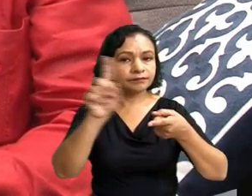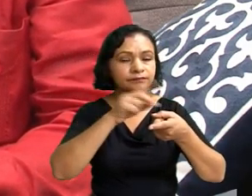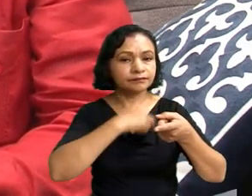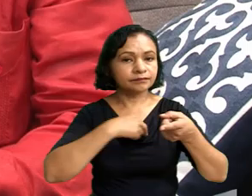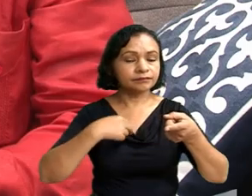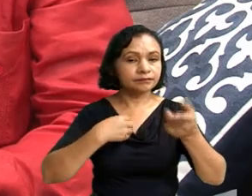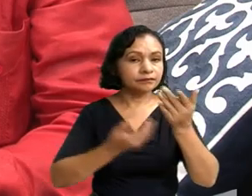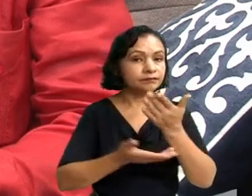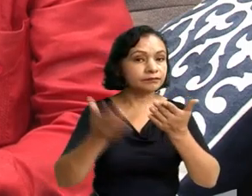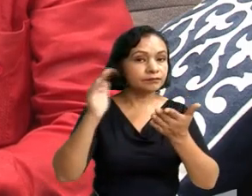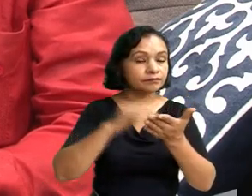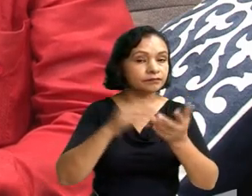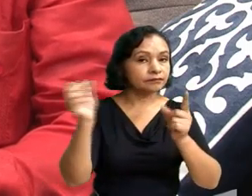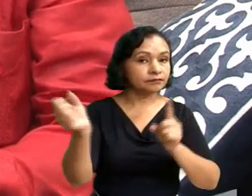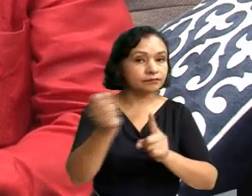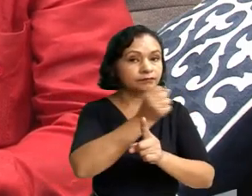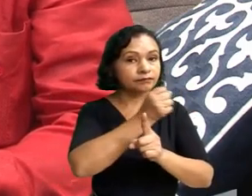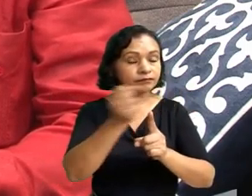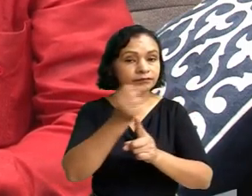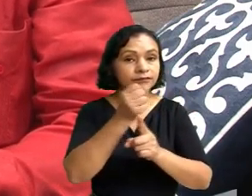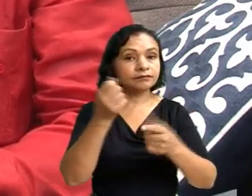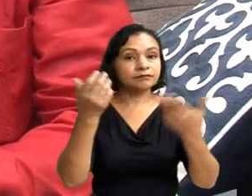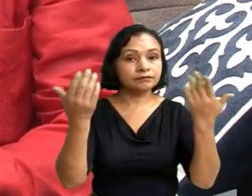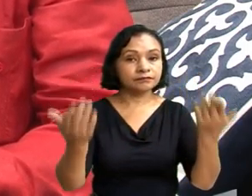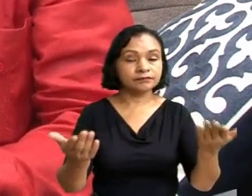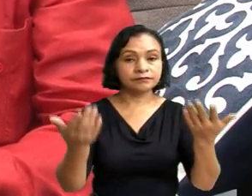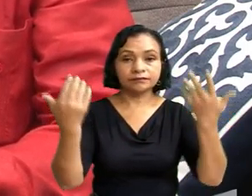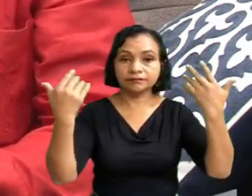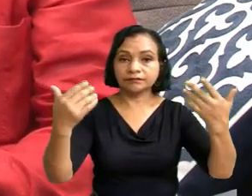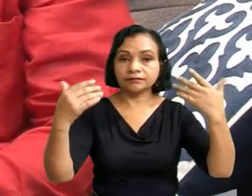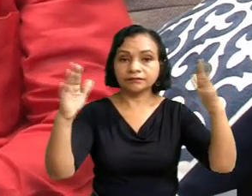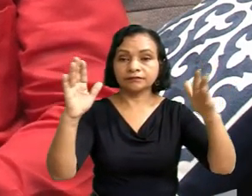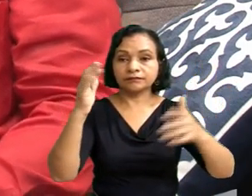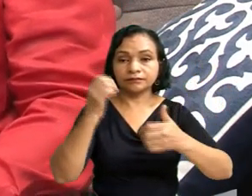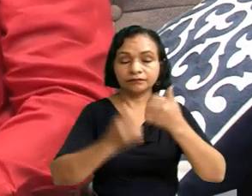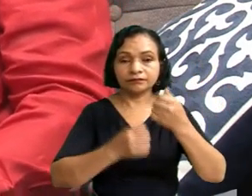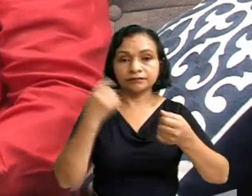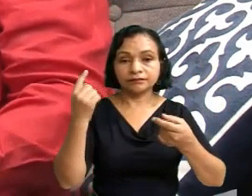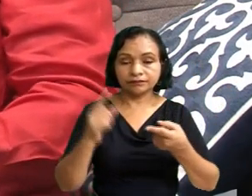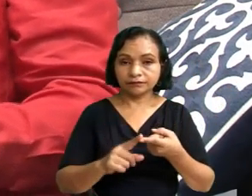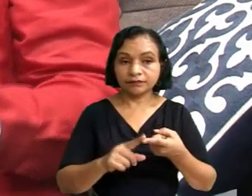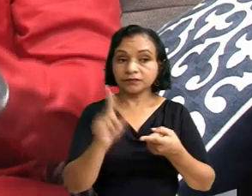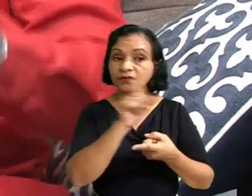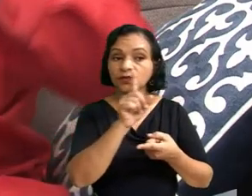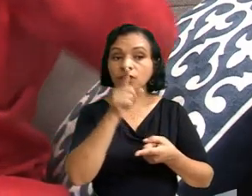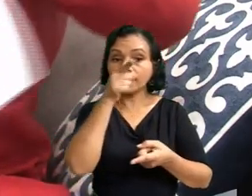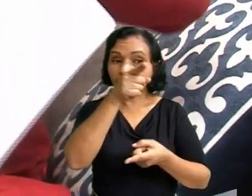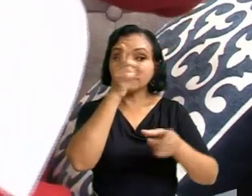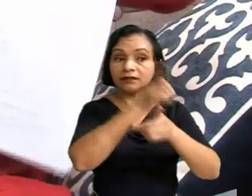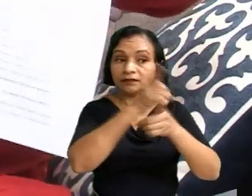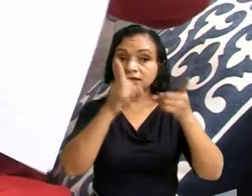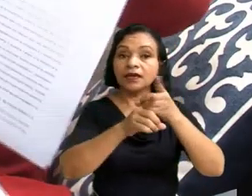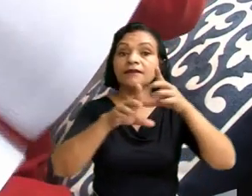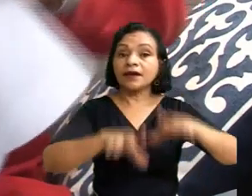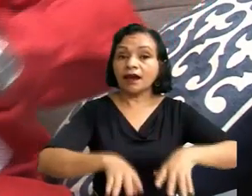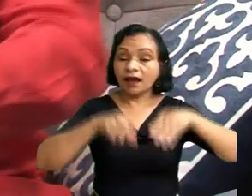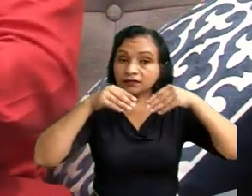nuevos delitos o relacionados con un conflicto o cualquier otra actividad ok y eso es